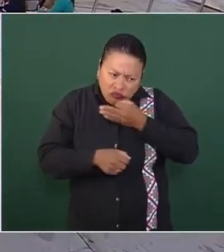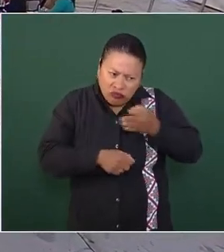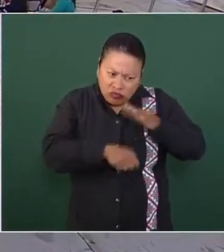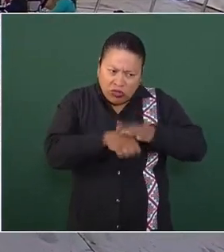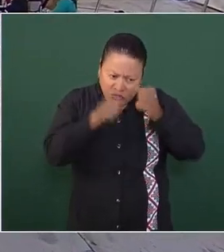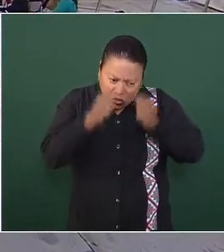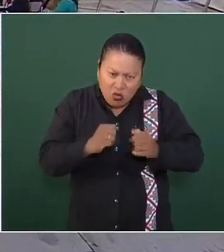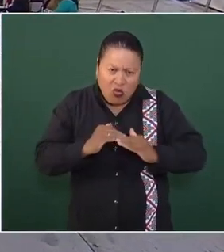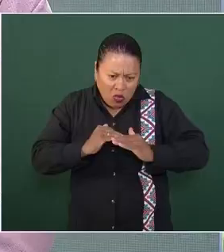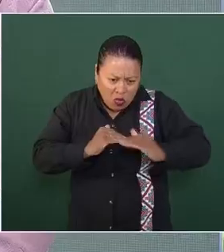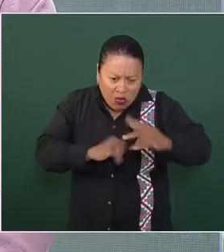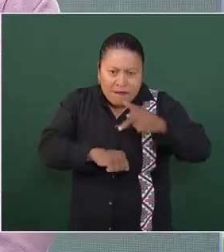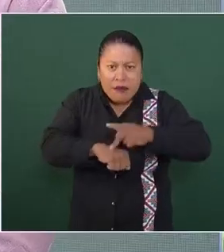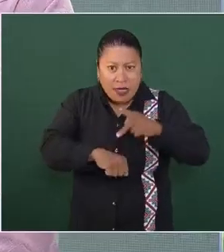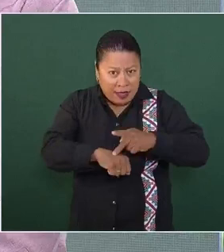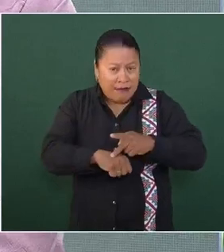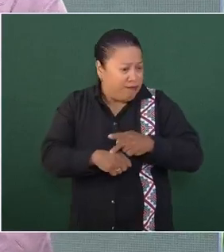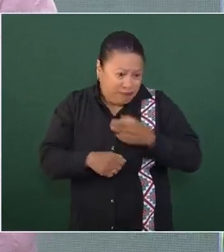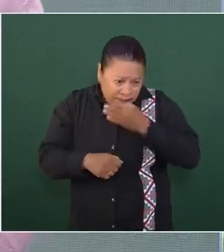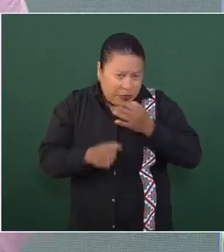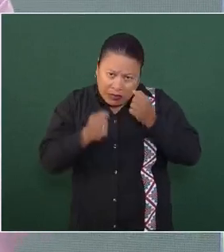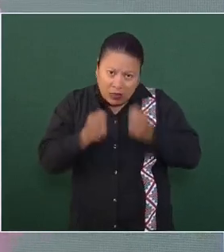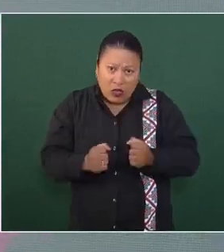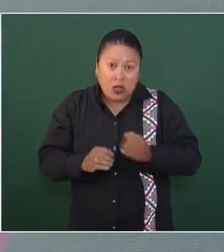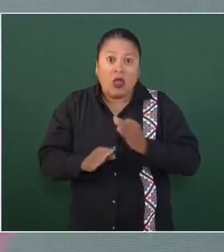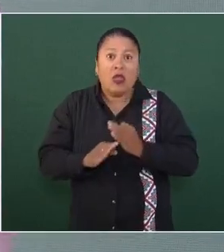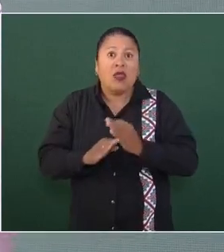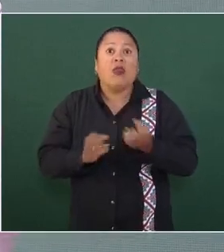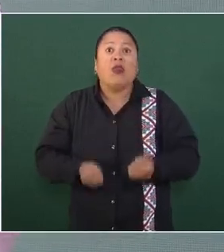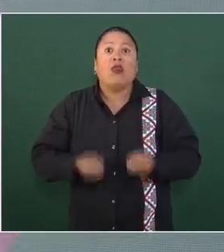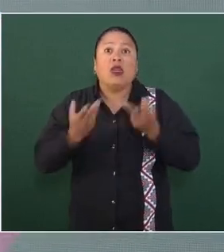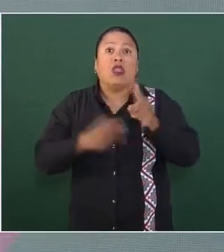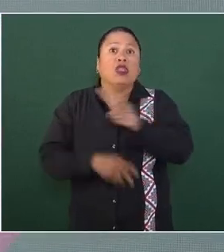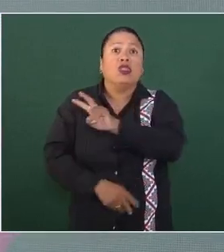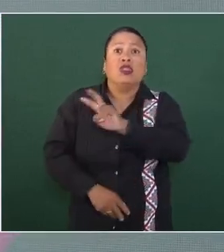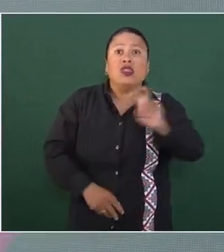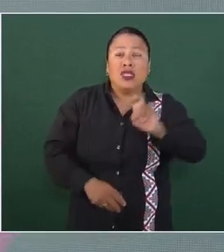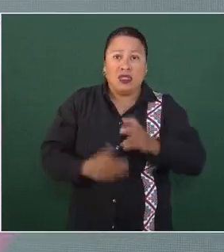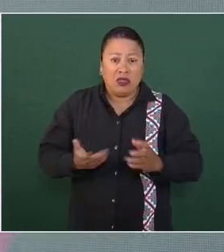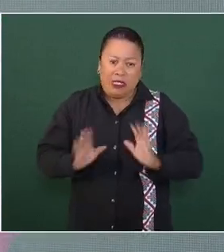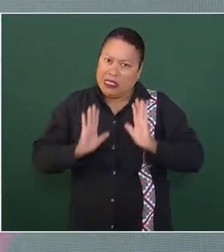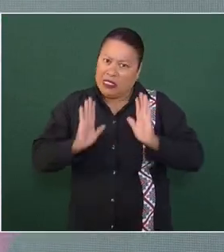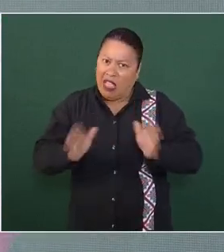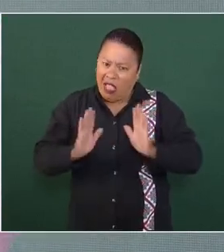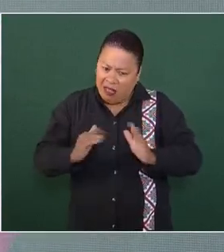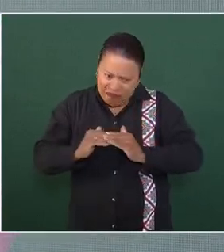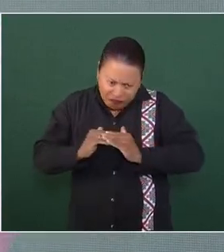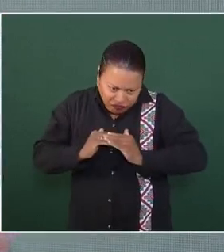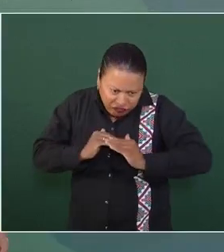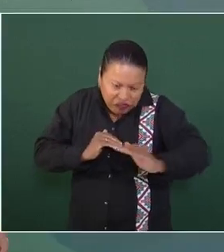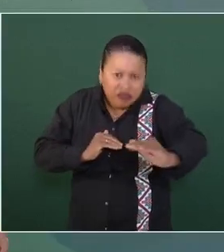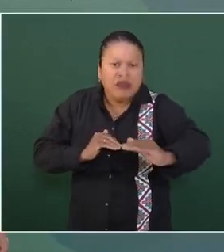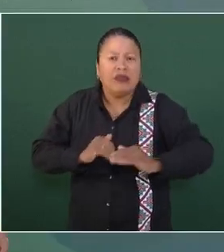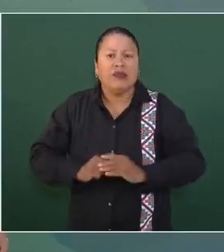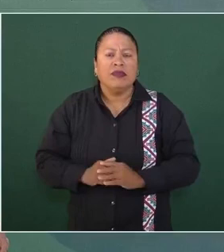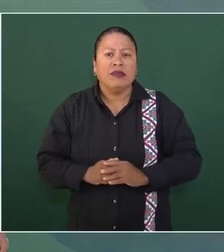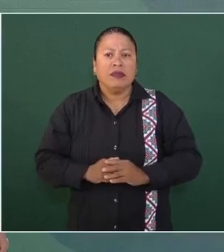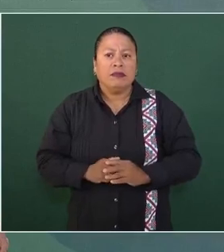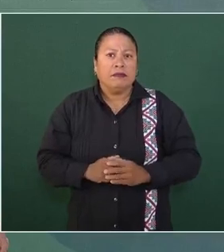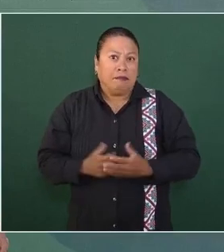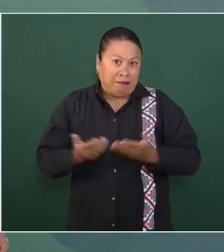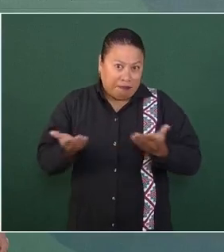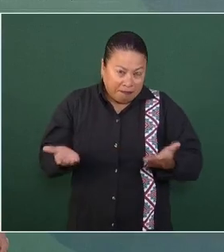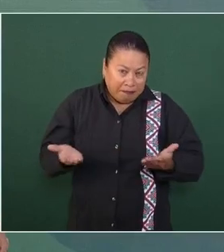y ya llevamos como 200 construidos bueno